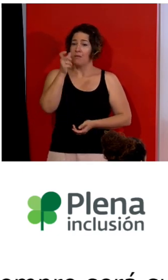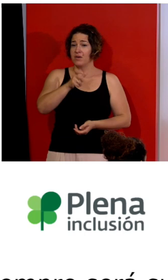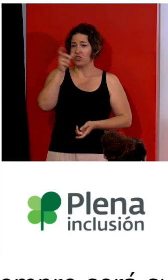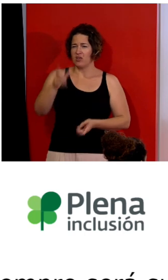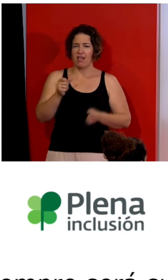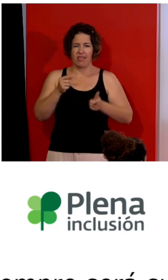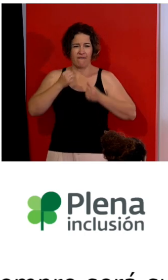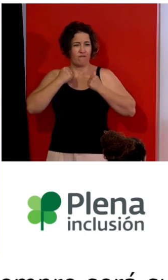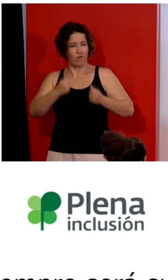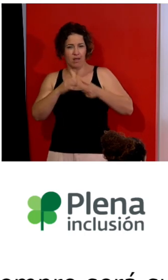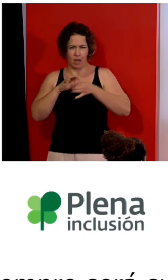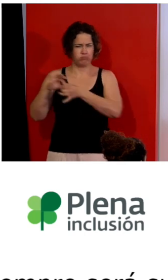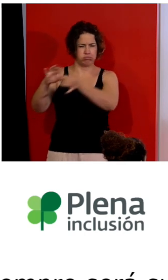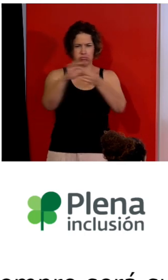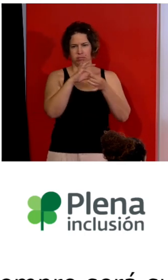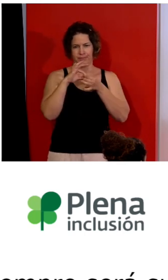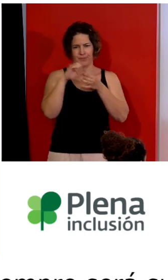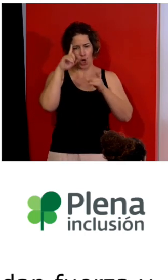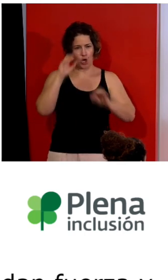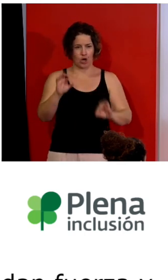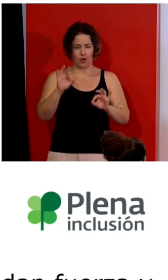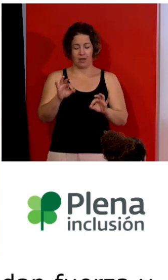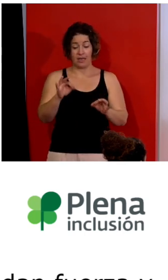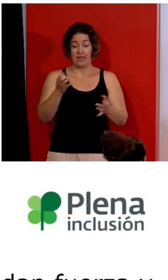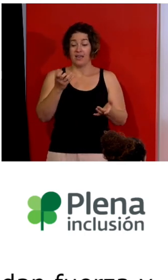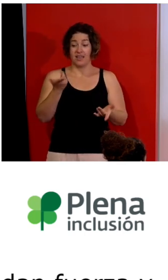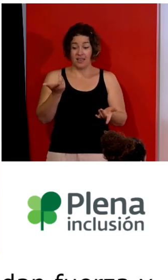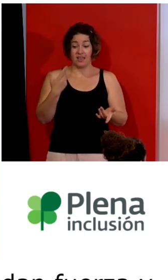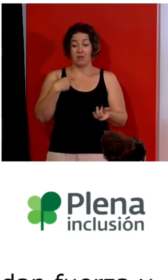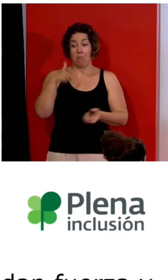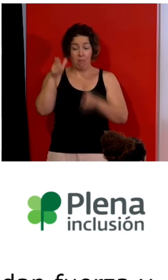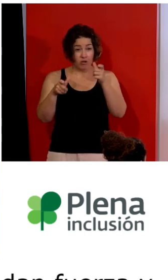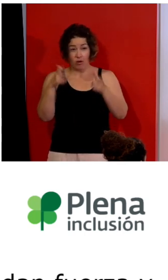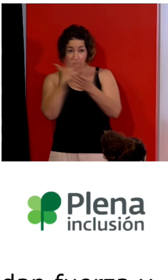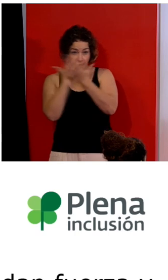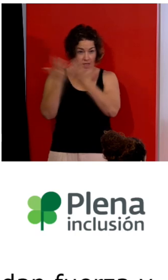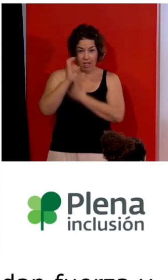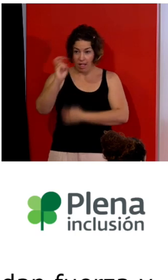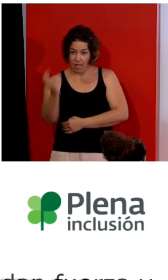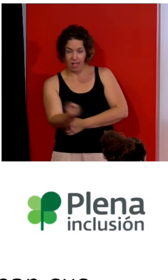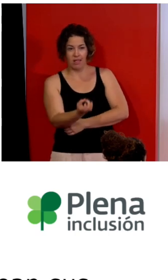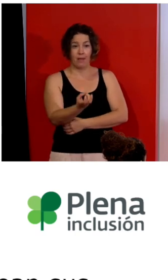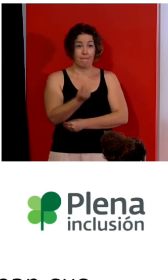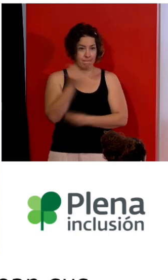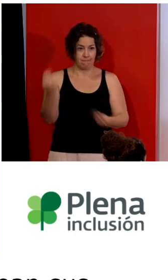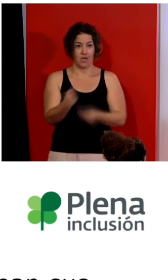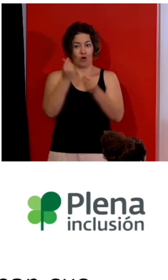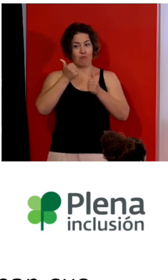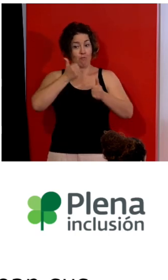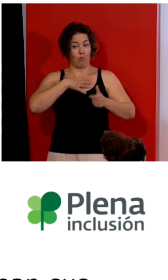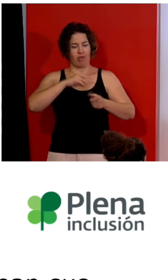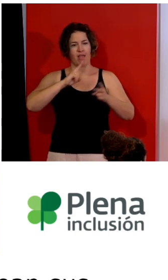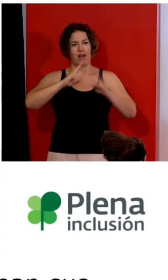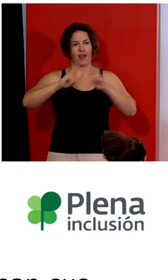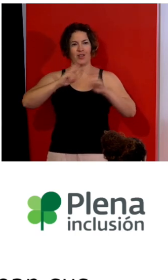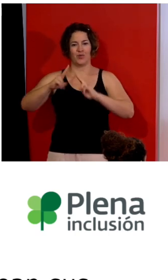fuerza y coherencia. Y cuanto más diversas sean sus visiones y experiencias, más cerca estarán de dar respuesta a